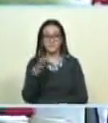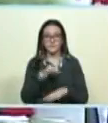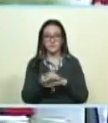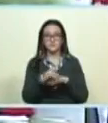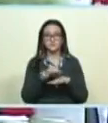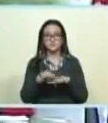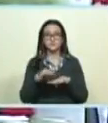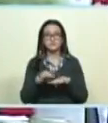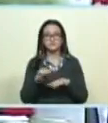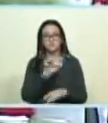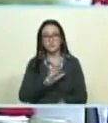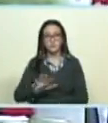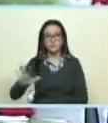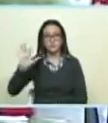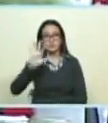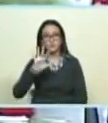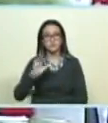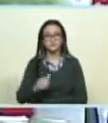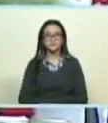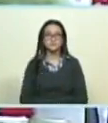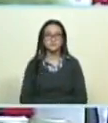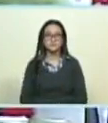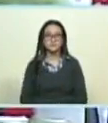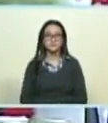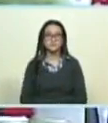335 municipios del país.